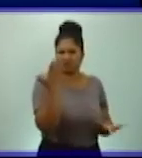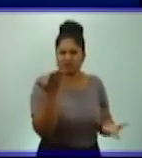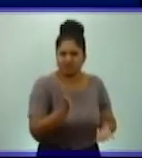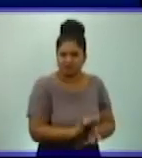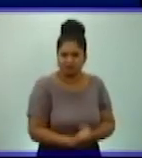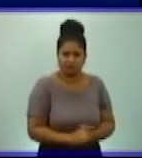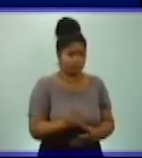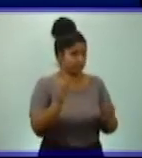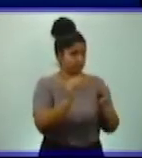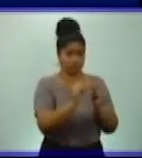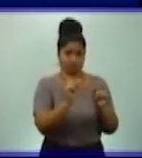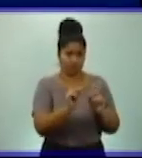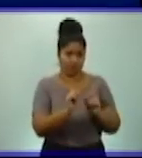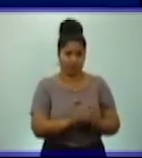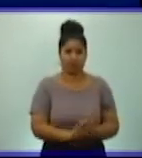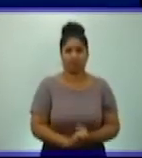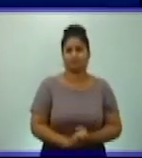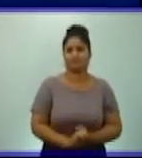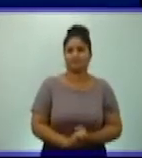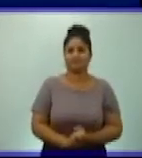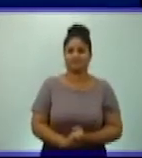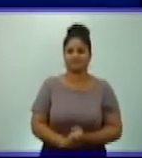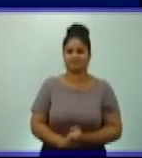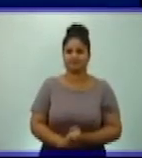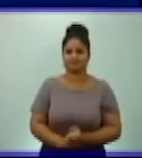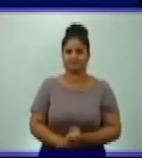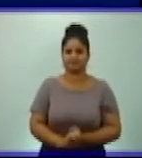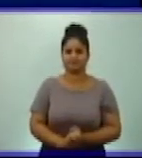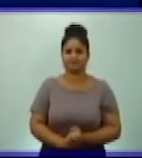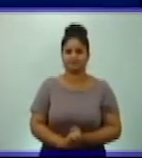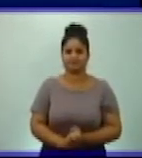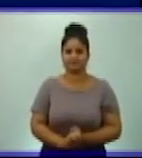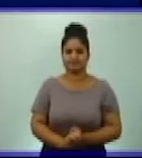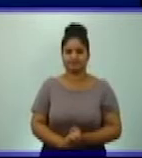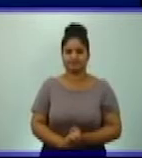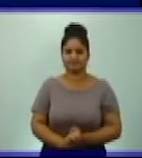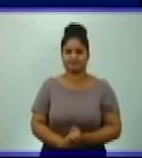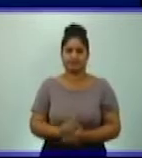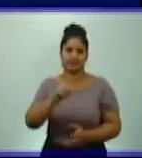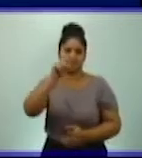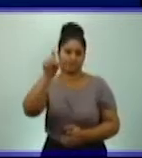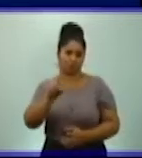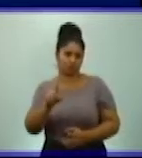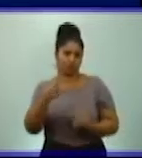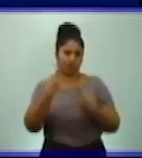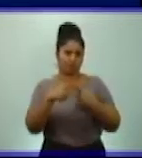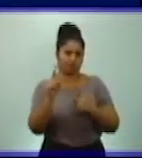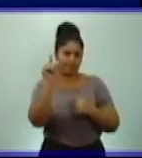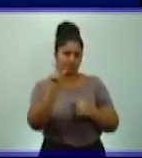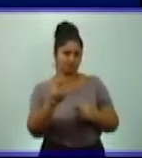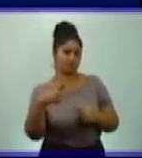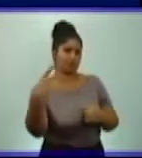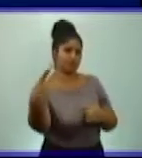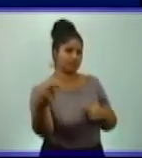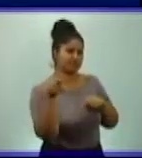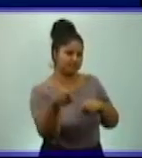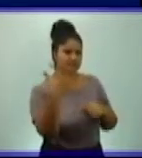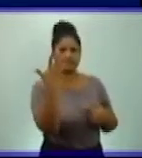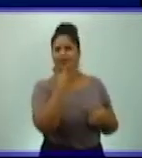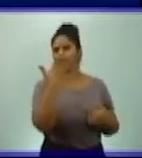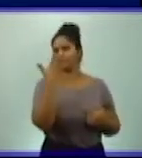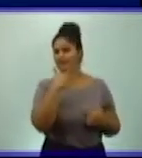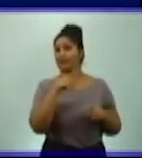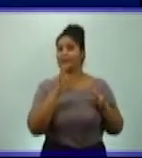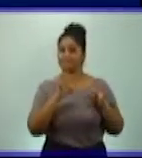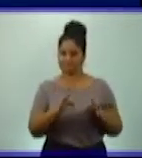estar celoso de esta manera? Eso lo responderemos un poco más adelante. Aquí yo creo que ustedes se percaten de la adjetivación. La